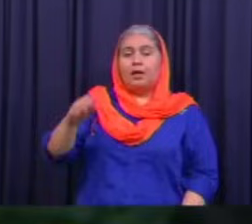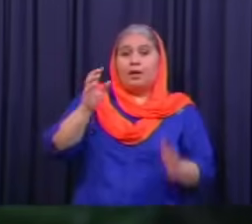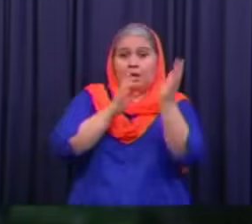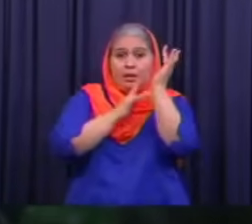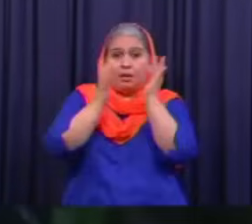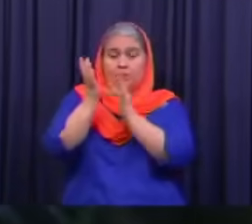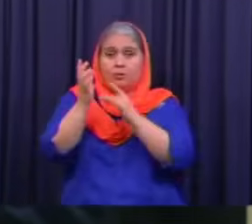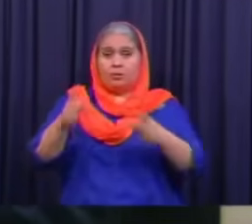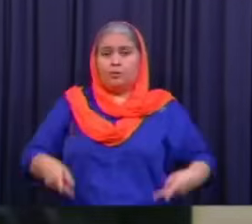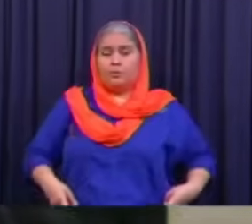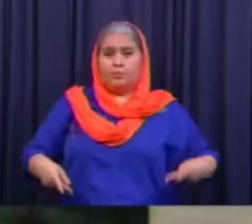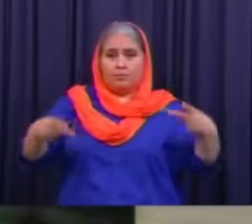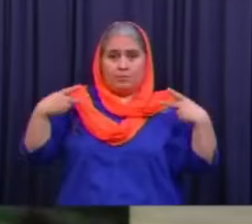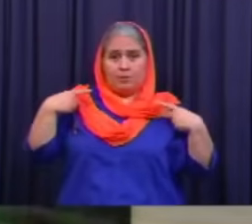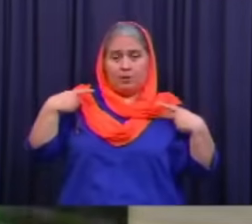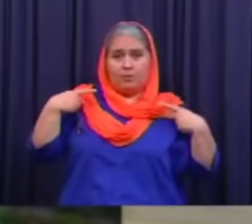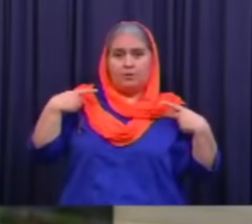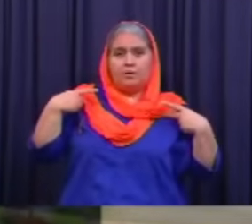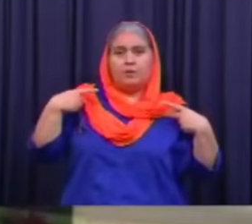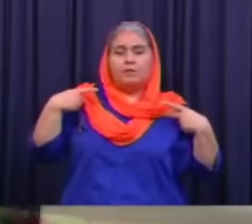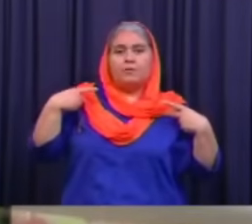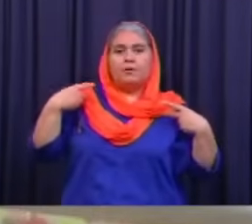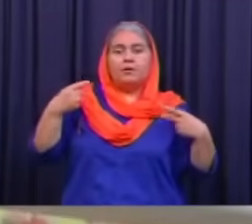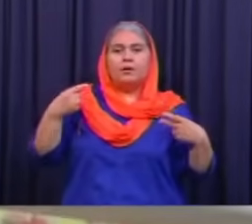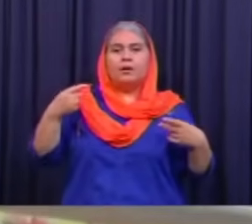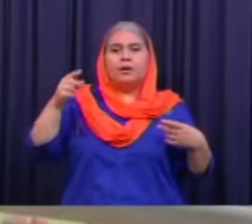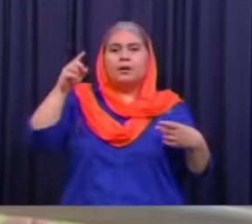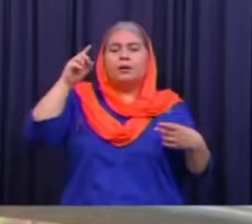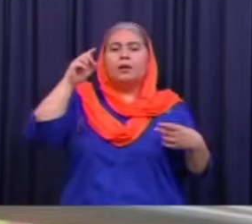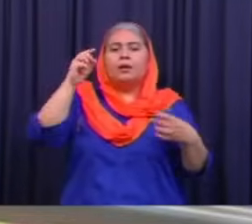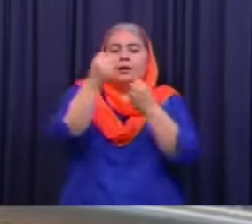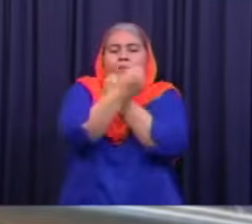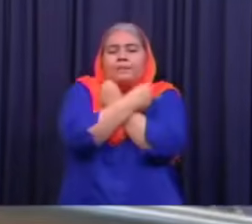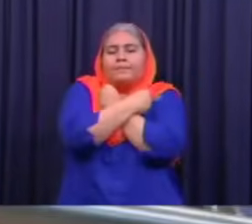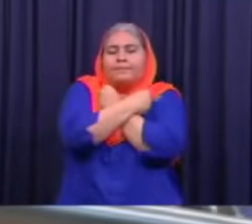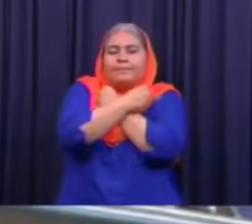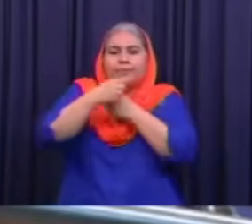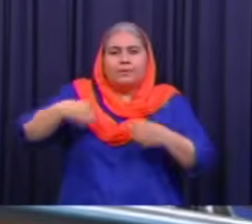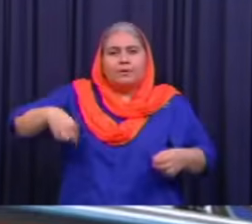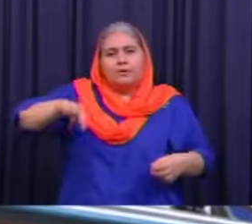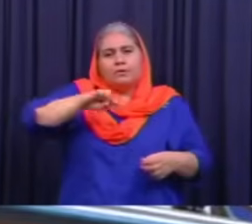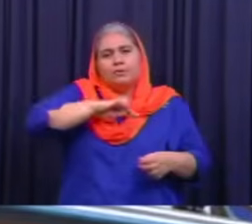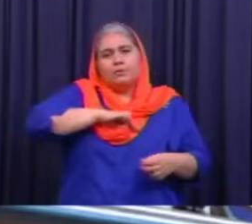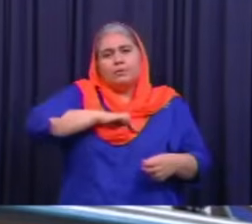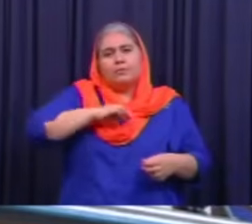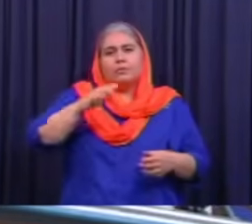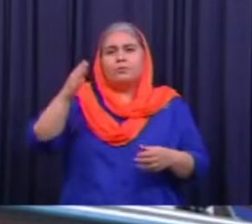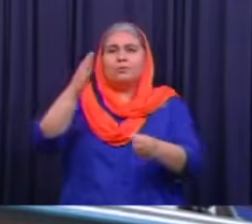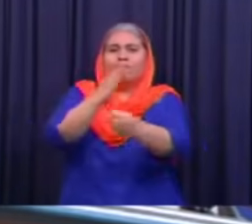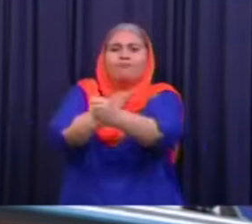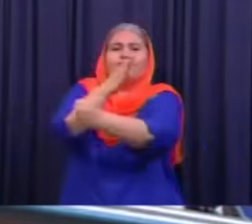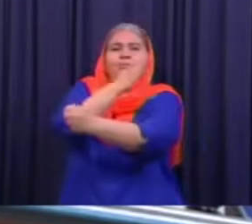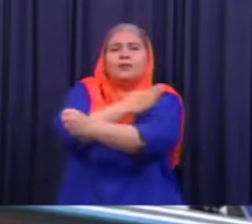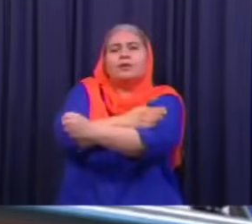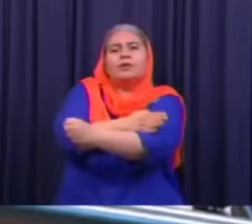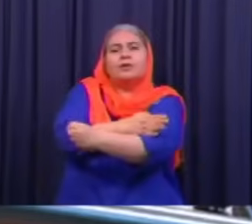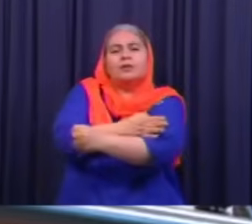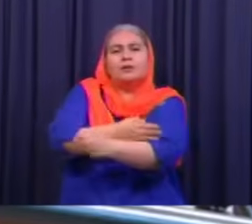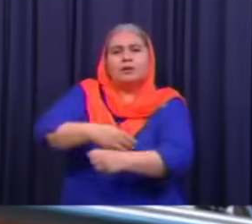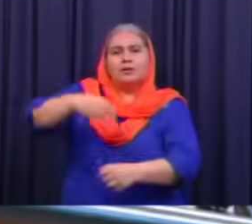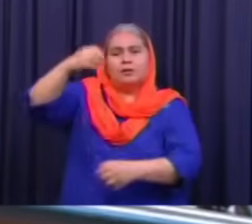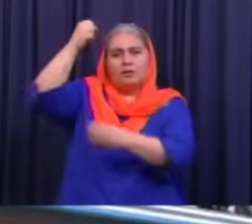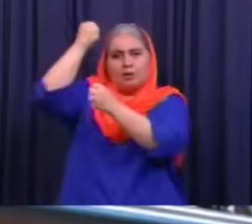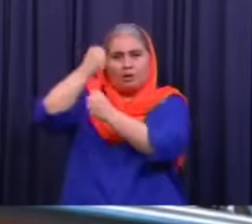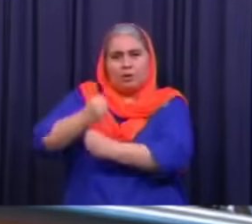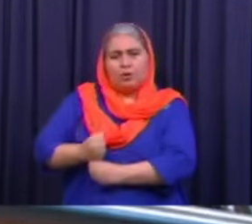el perdón de Dios es en este momento para usted que no conoce al Señor en su corazón que esta tarde